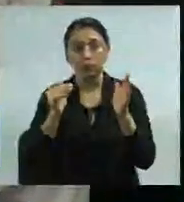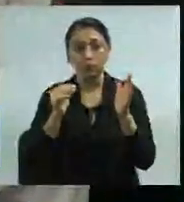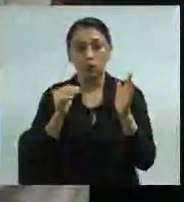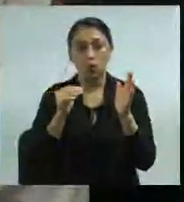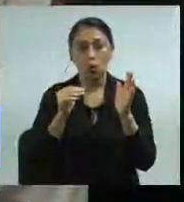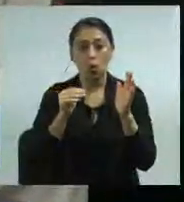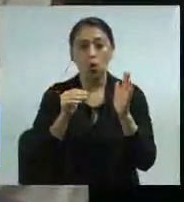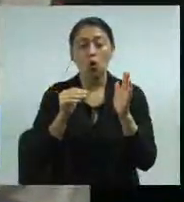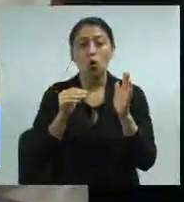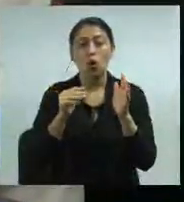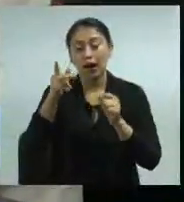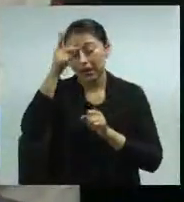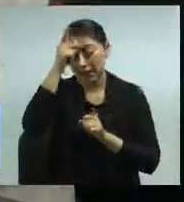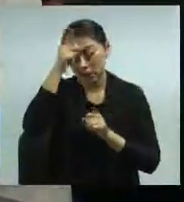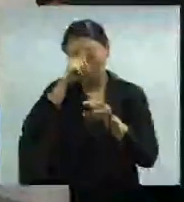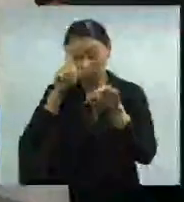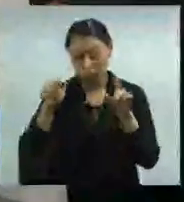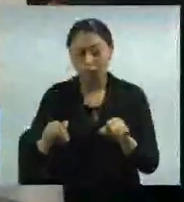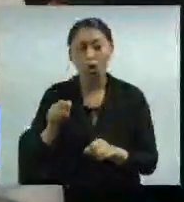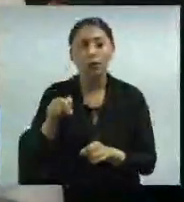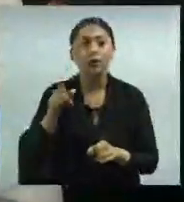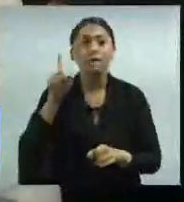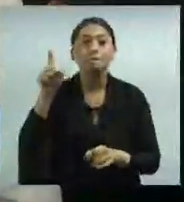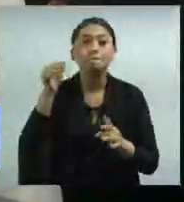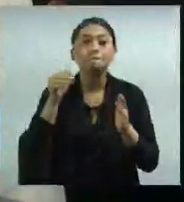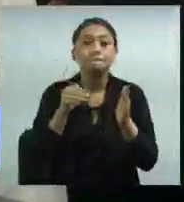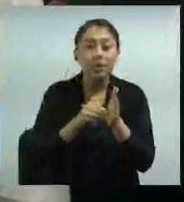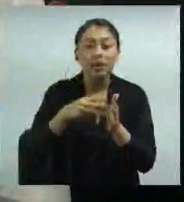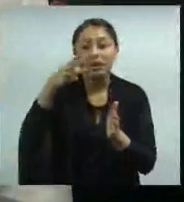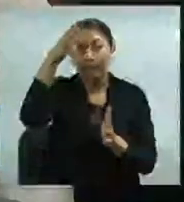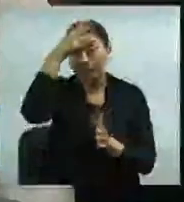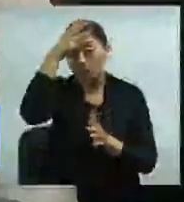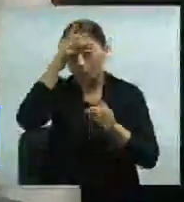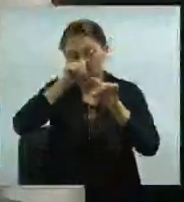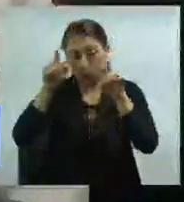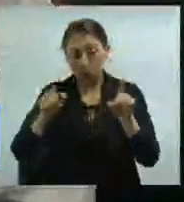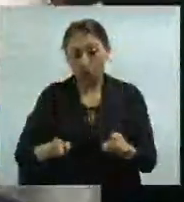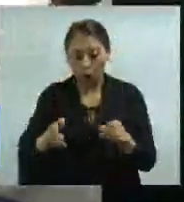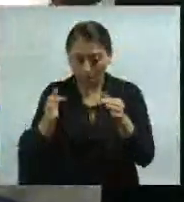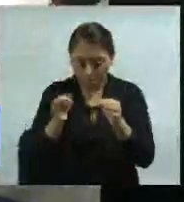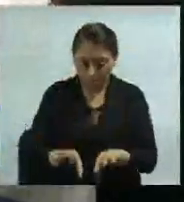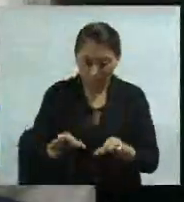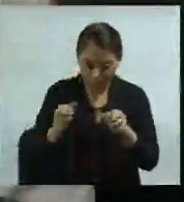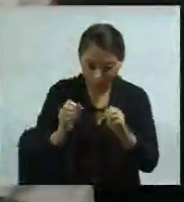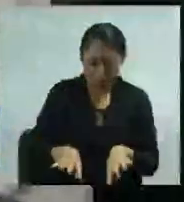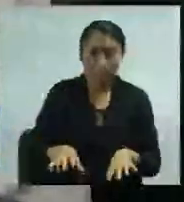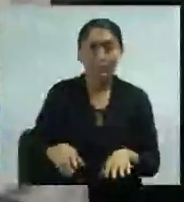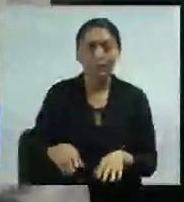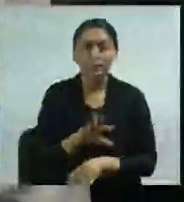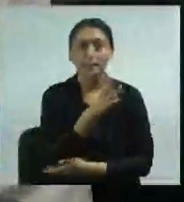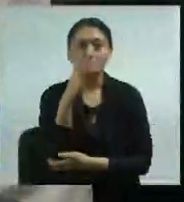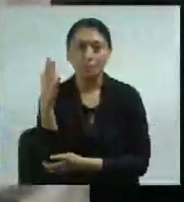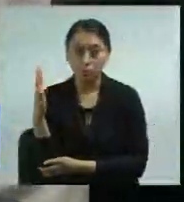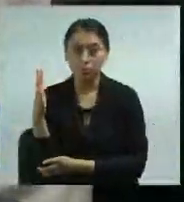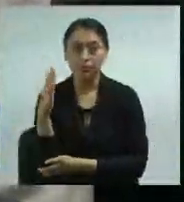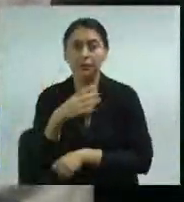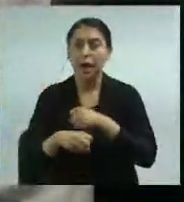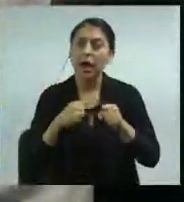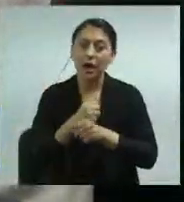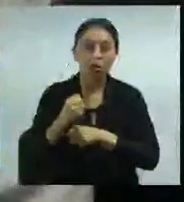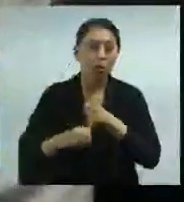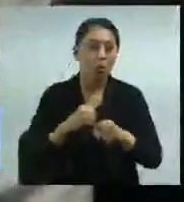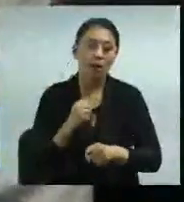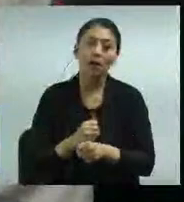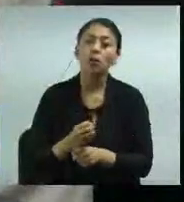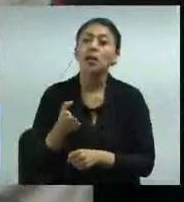840 kilómetros cuadrados, y ahorita vamos por 1000 kilómetros cuadrados de pérdida de bosques tropicales cada año. Lo que les pido a